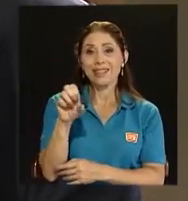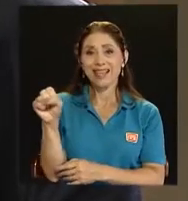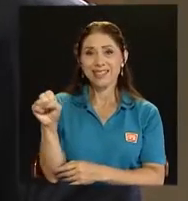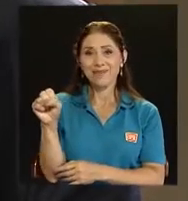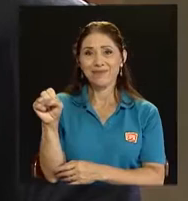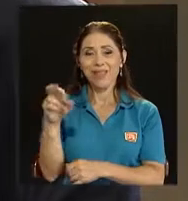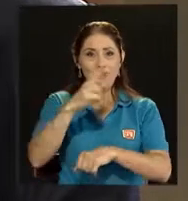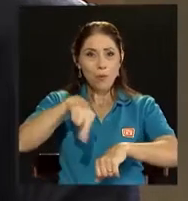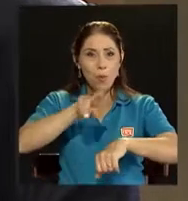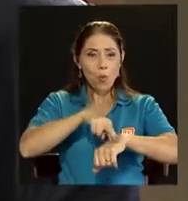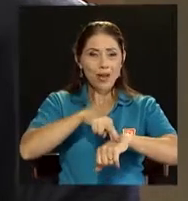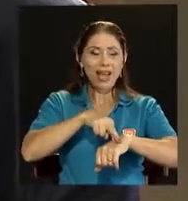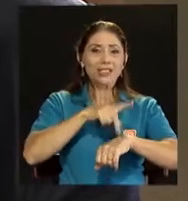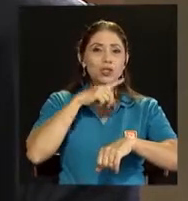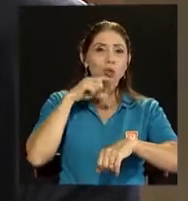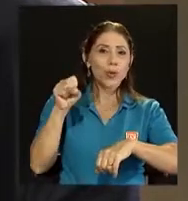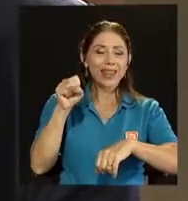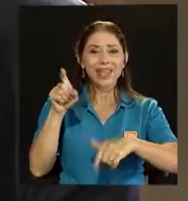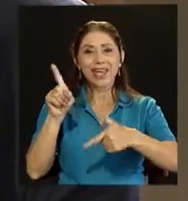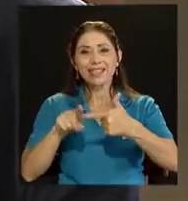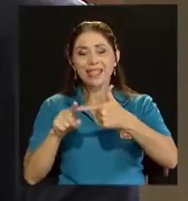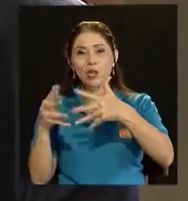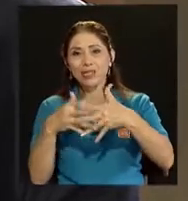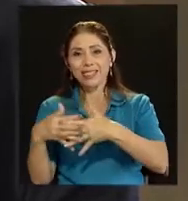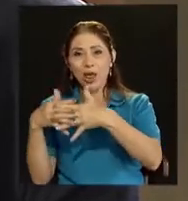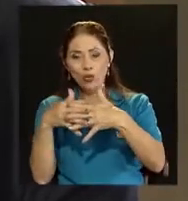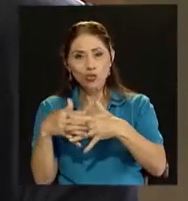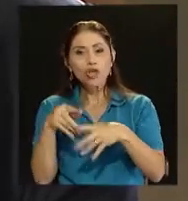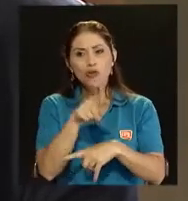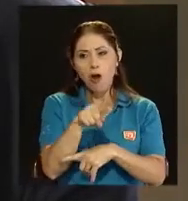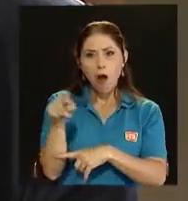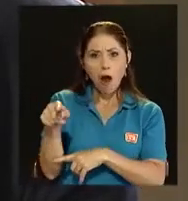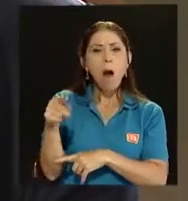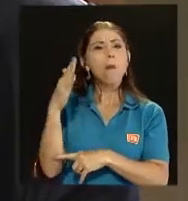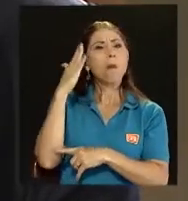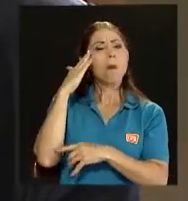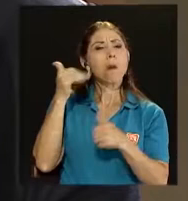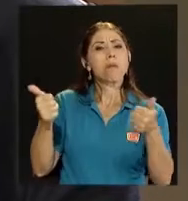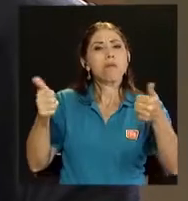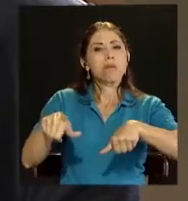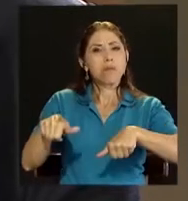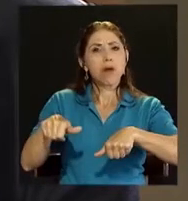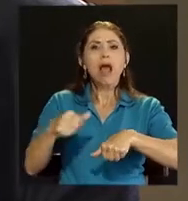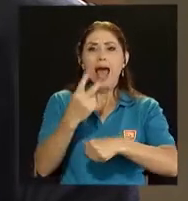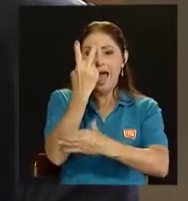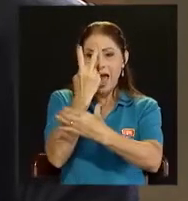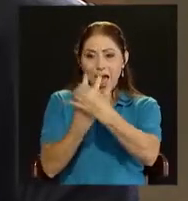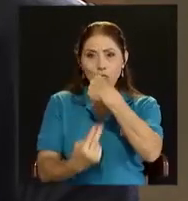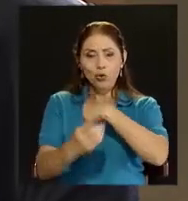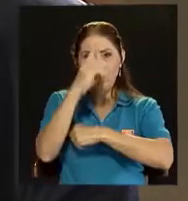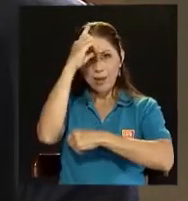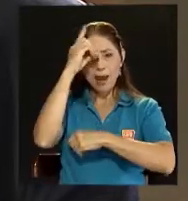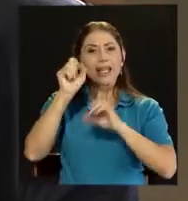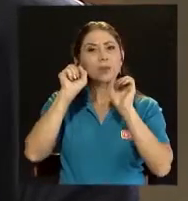los Estados Unidos coincidieron en permitir a las dos Alemanias de entrar al mismo tiempo a